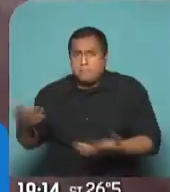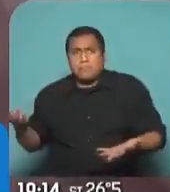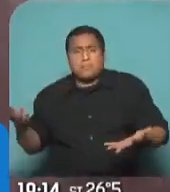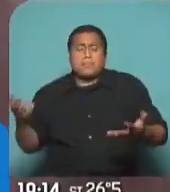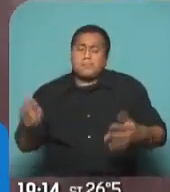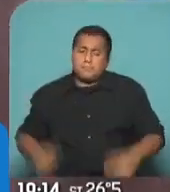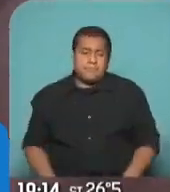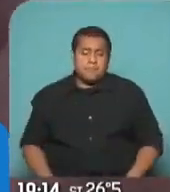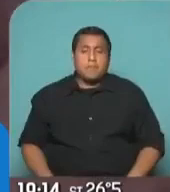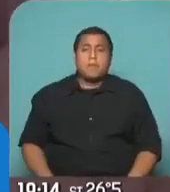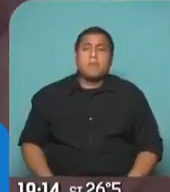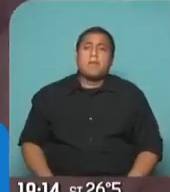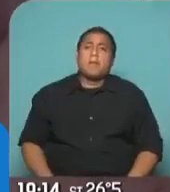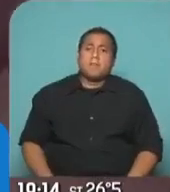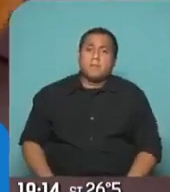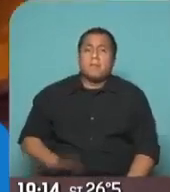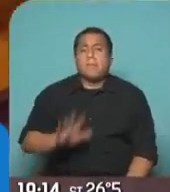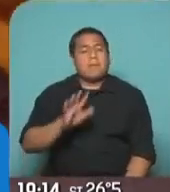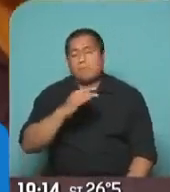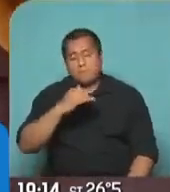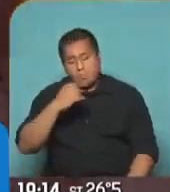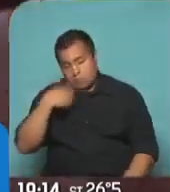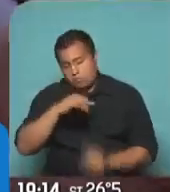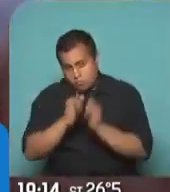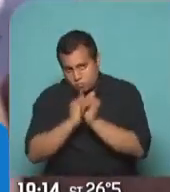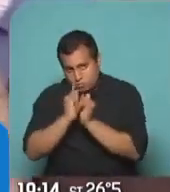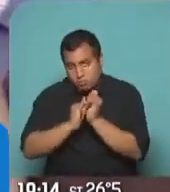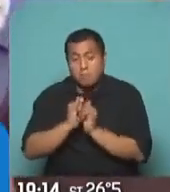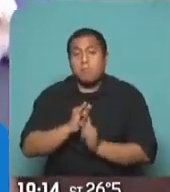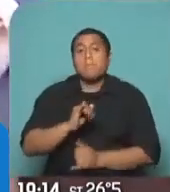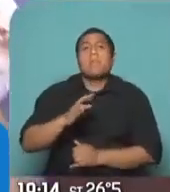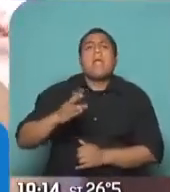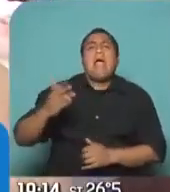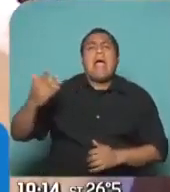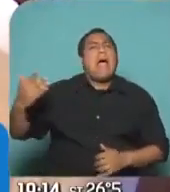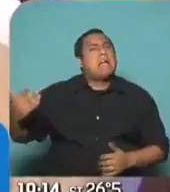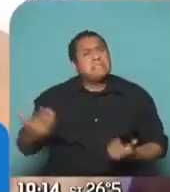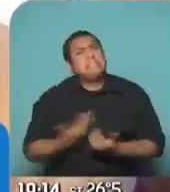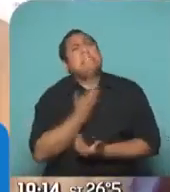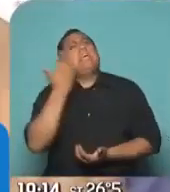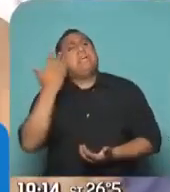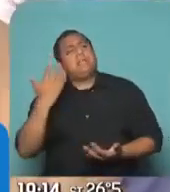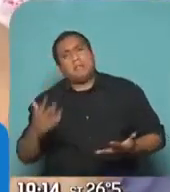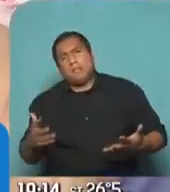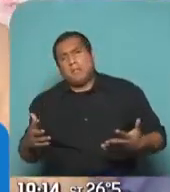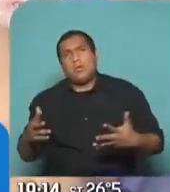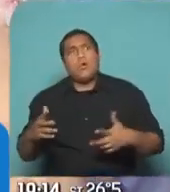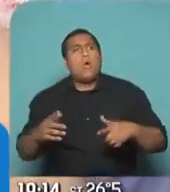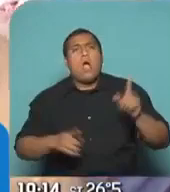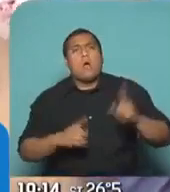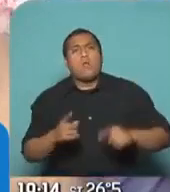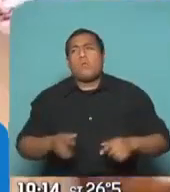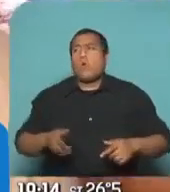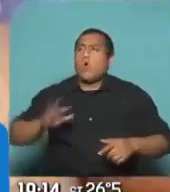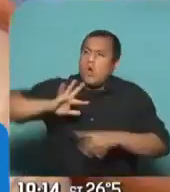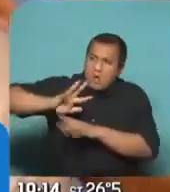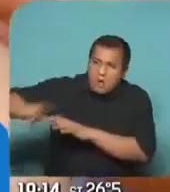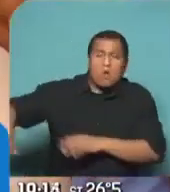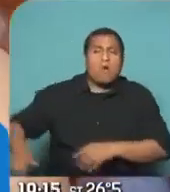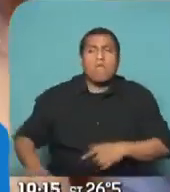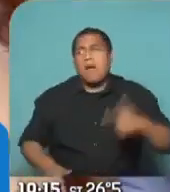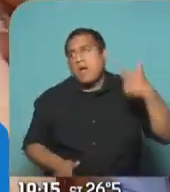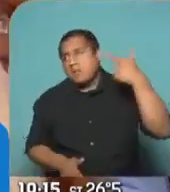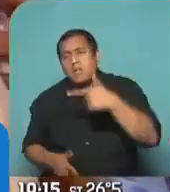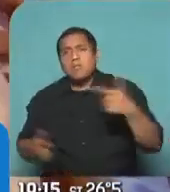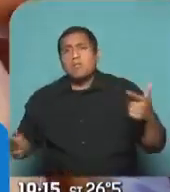ahora volvemos. Eso para que te cierro, y eso no es nada. Los accidentes que tuvieron los compañeros, las agresiones que tienen por robo y todo, y nadie